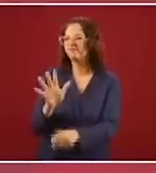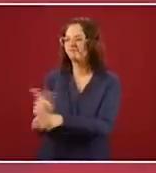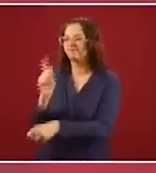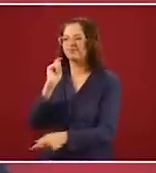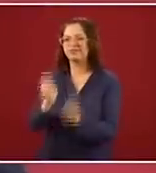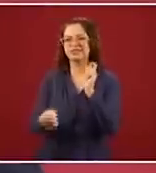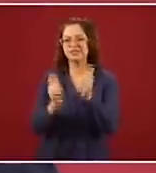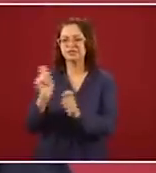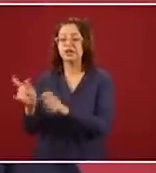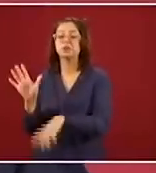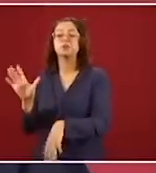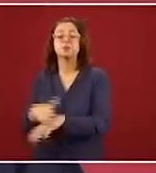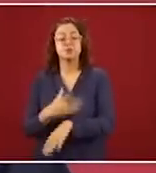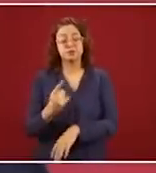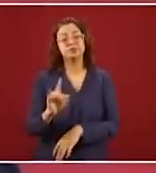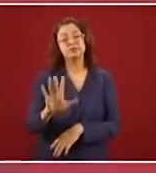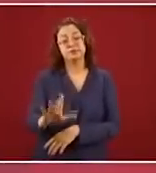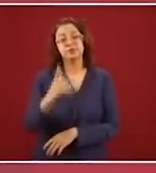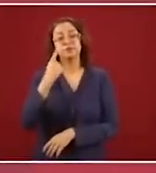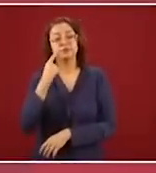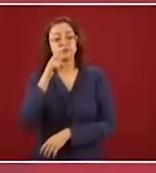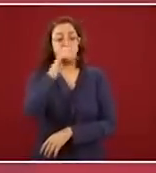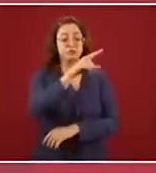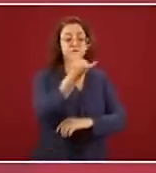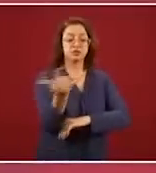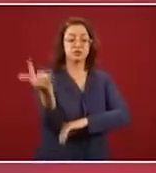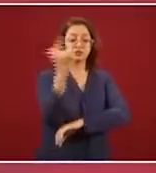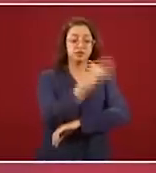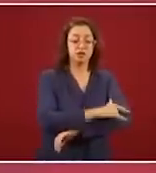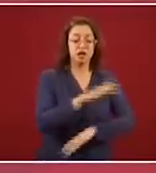de acuerdo al avalúo, el avión